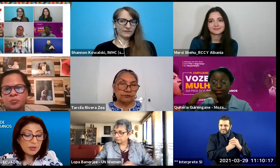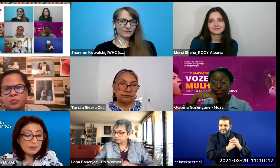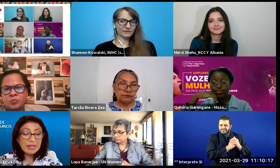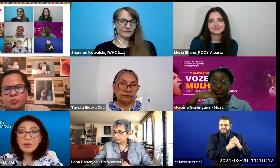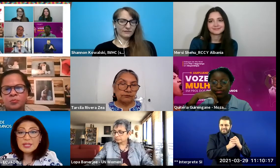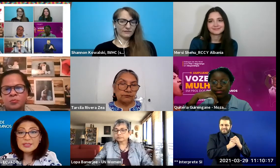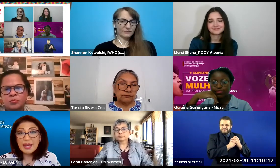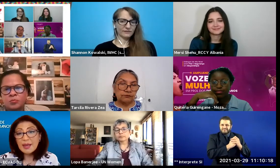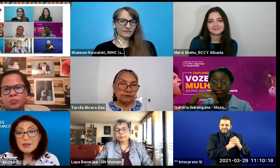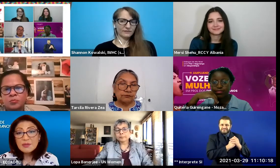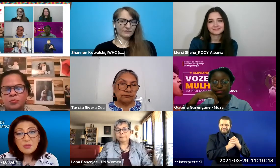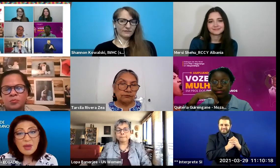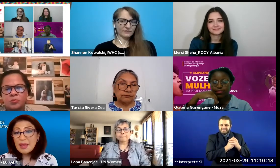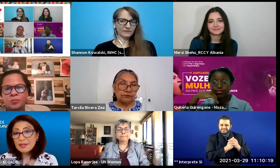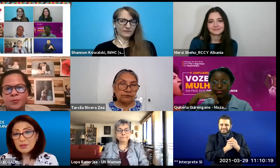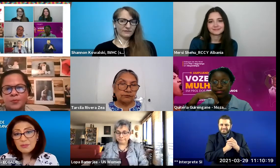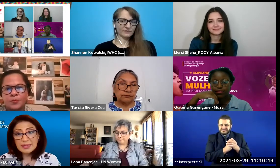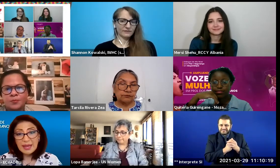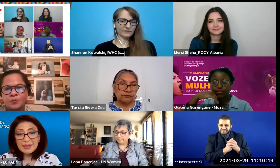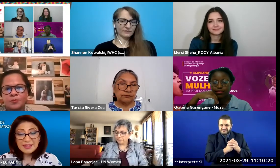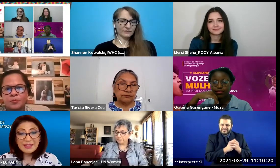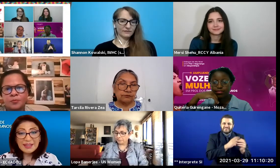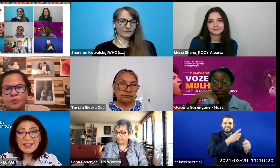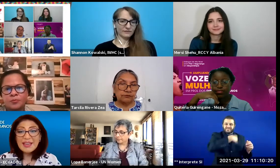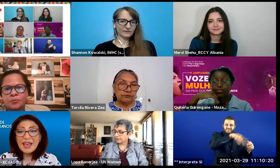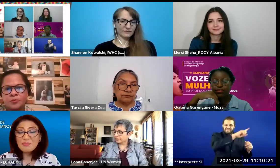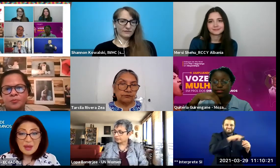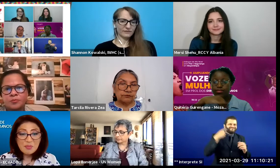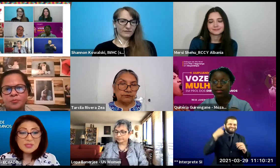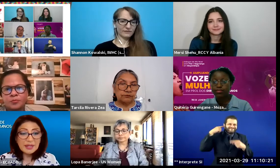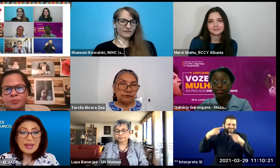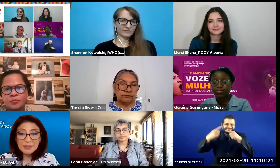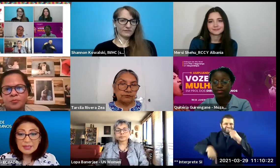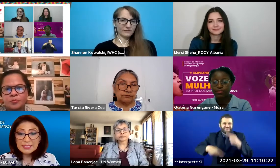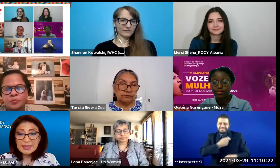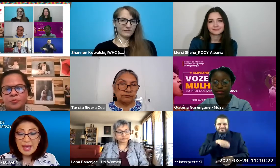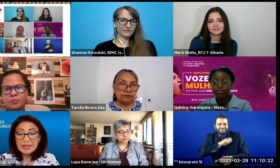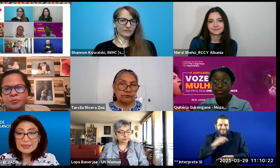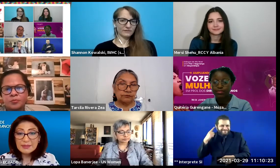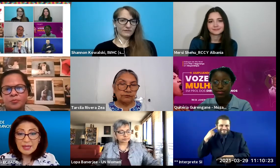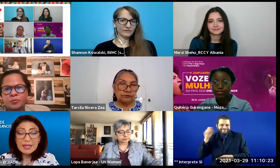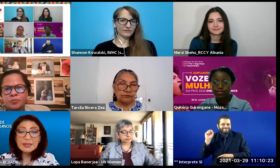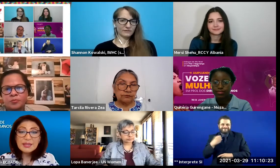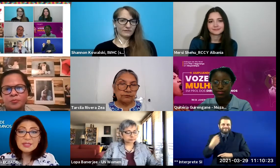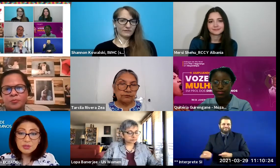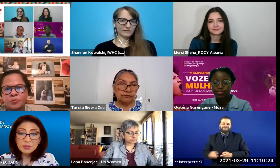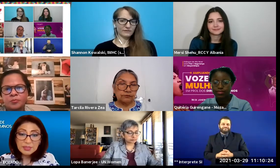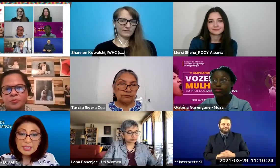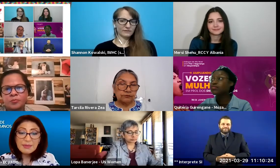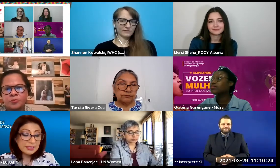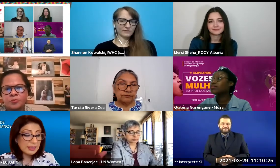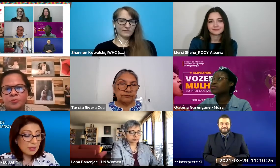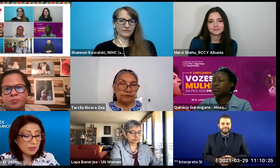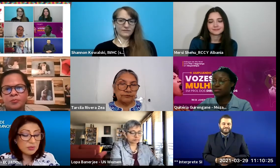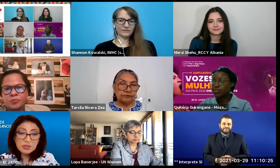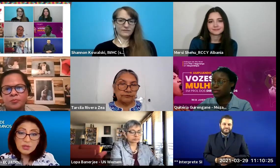de nuevo mejor esta nueva normalidad que aspiramos que realmente sea diferente,